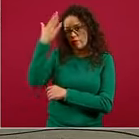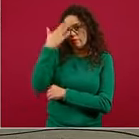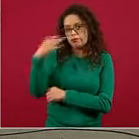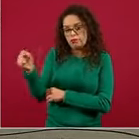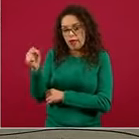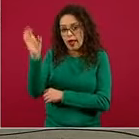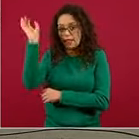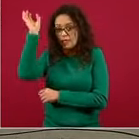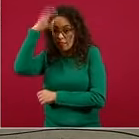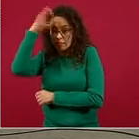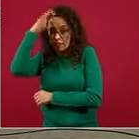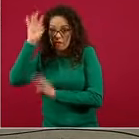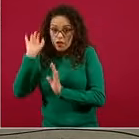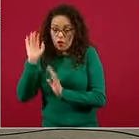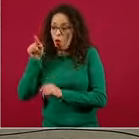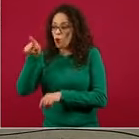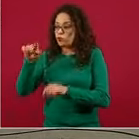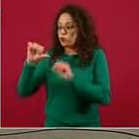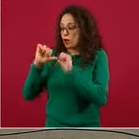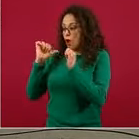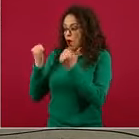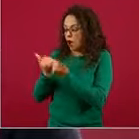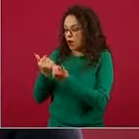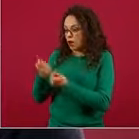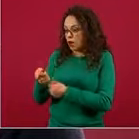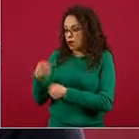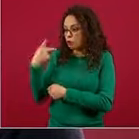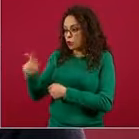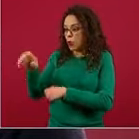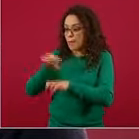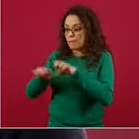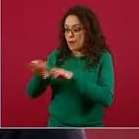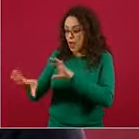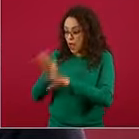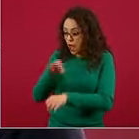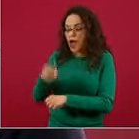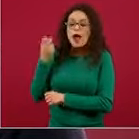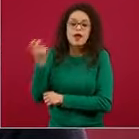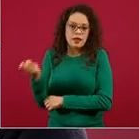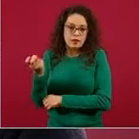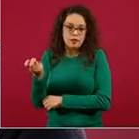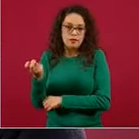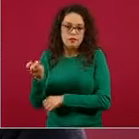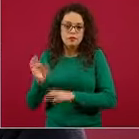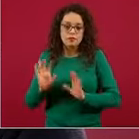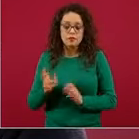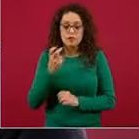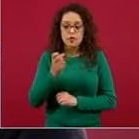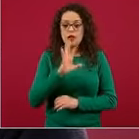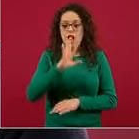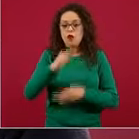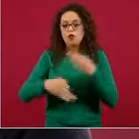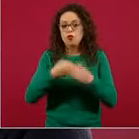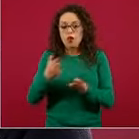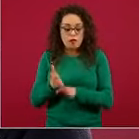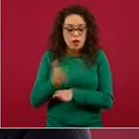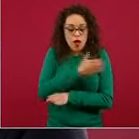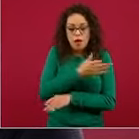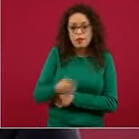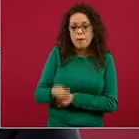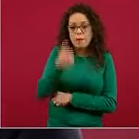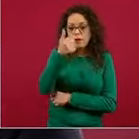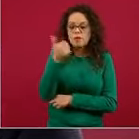o áreas que la empresa selecciona. Para esto, lógicamente, todo pasó ya por una revisión